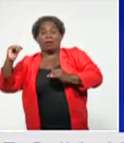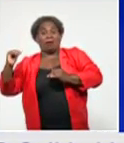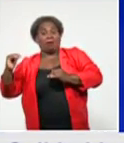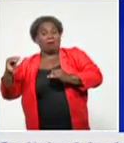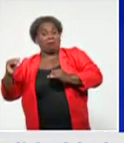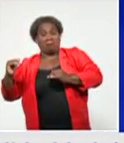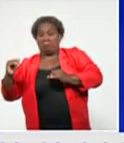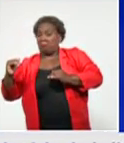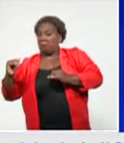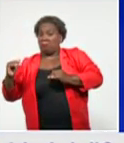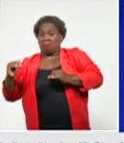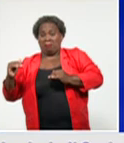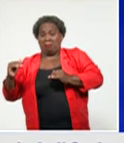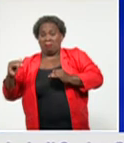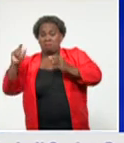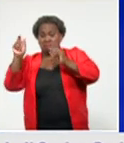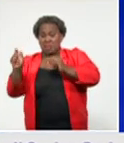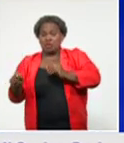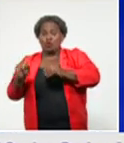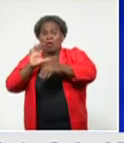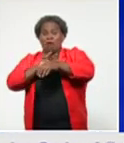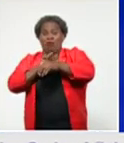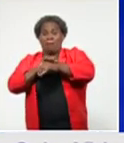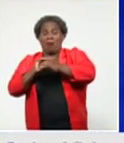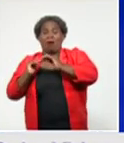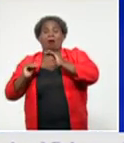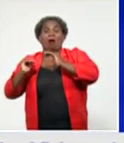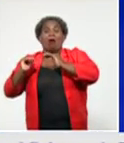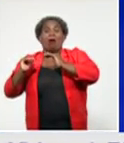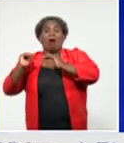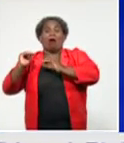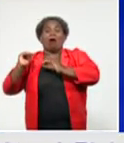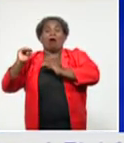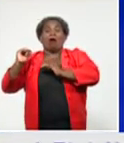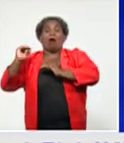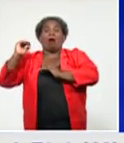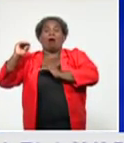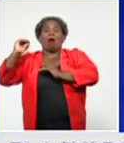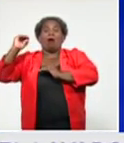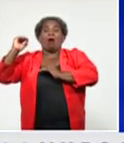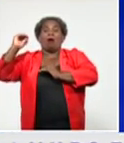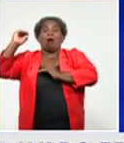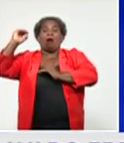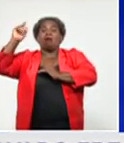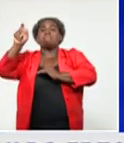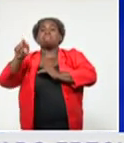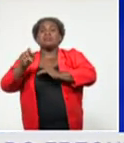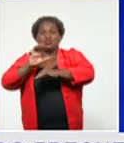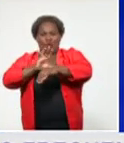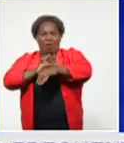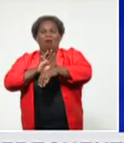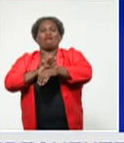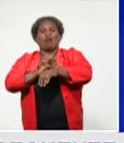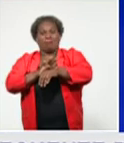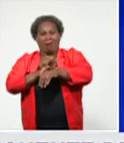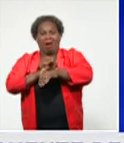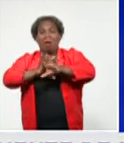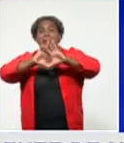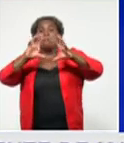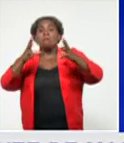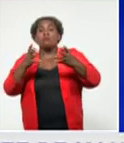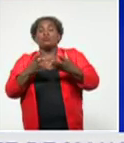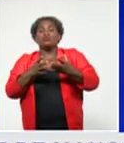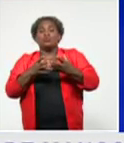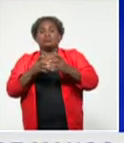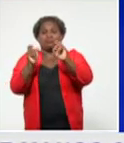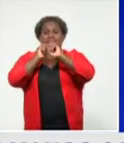casos, pues es una montaña ascendente que se mantiene elevada. Lo llamativo de esto es